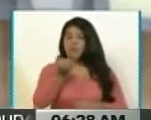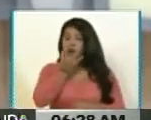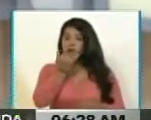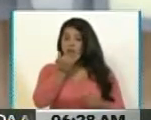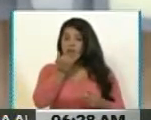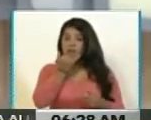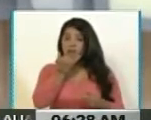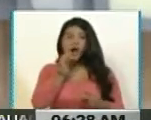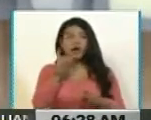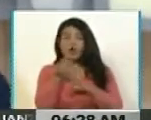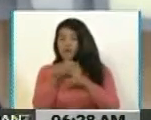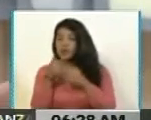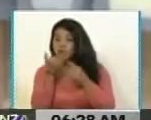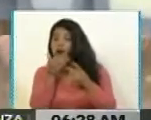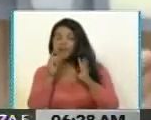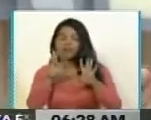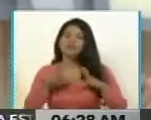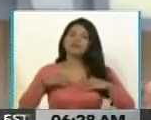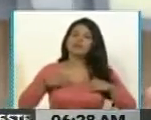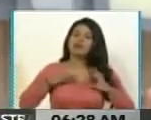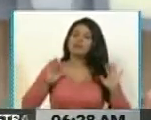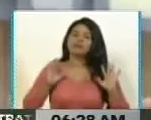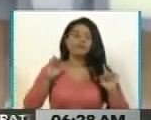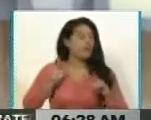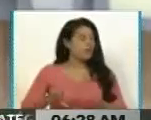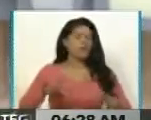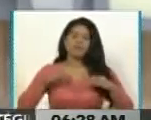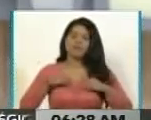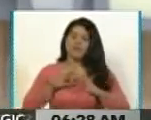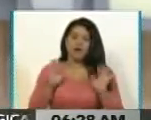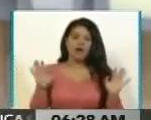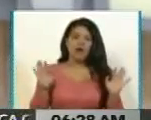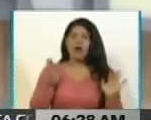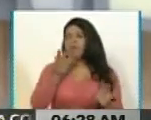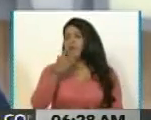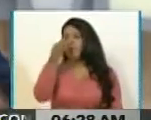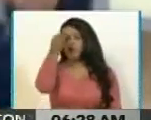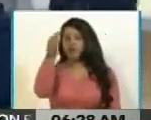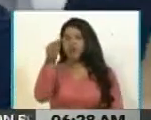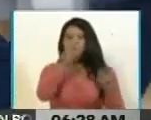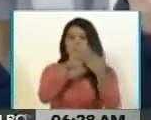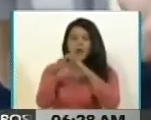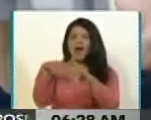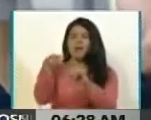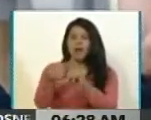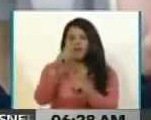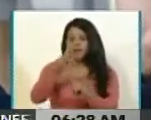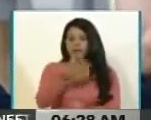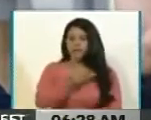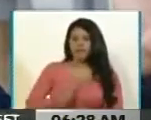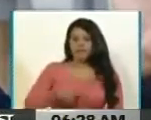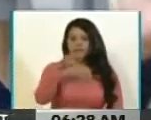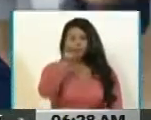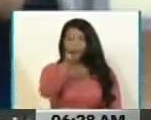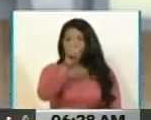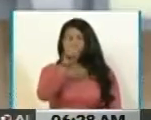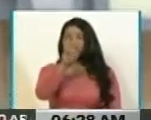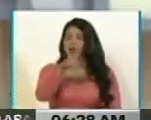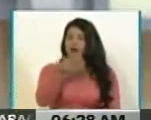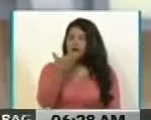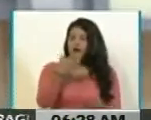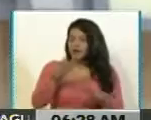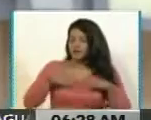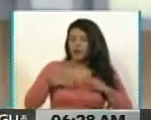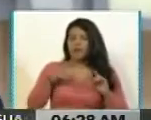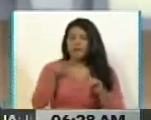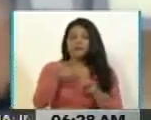gestión gubernamental en todos los niveles, desde el Consejo Comunal hasta la Presidencia de la República, pero también